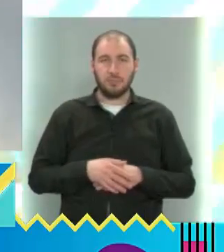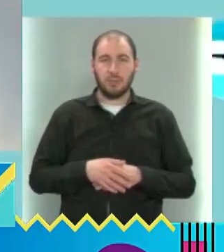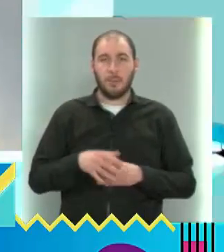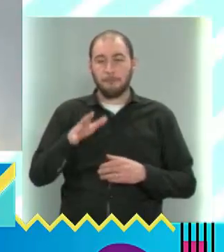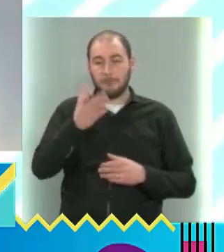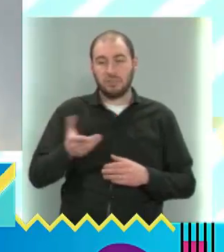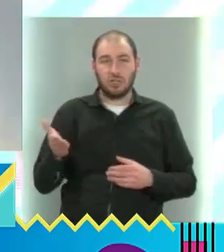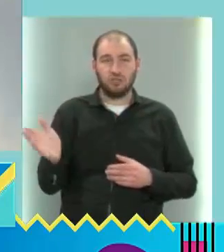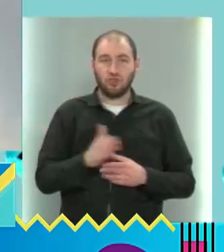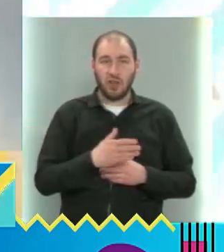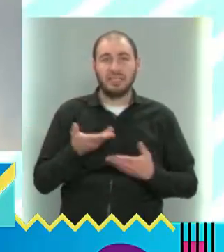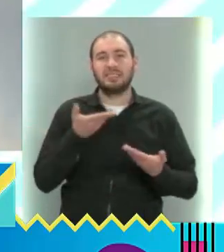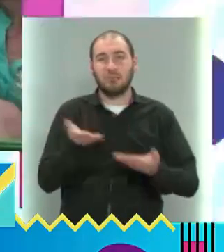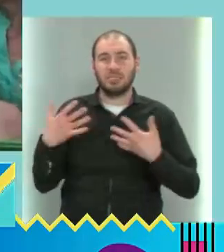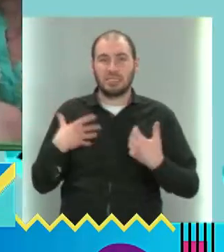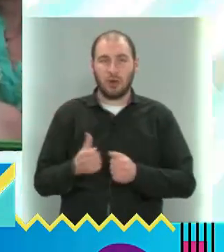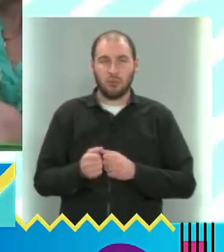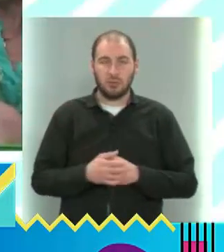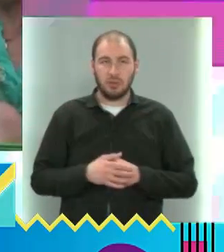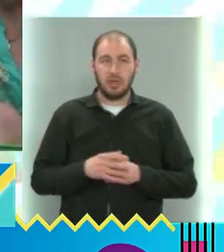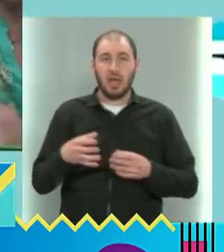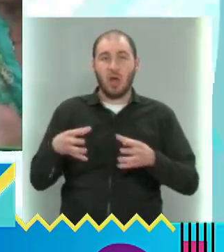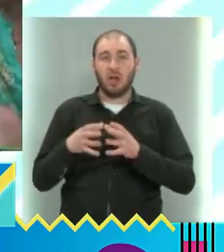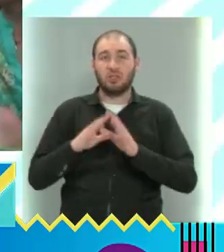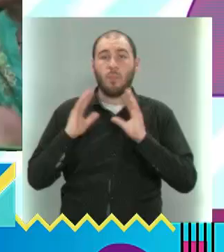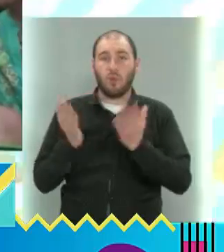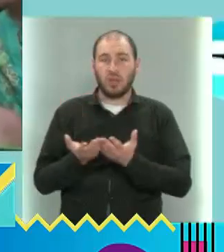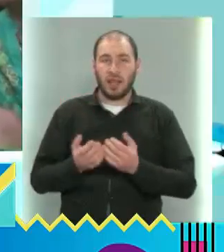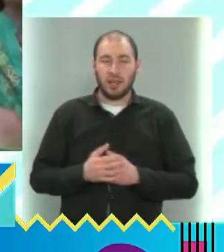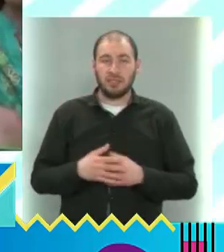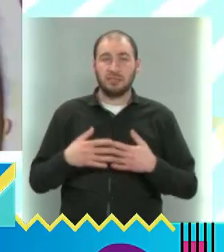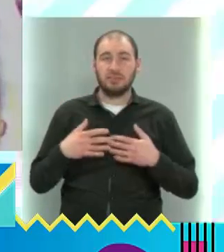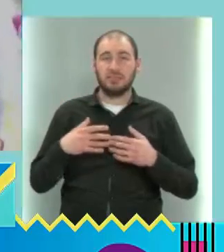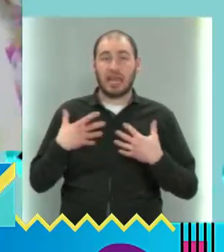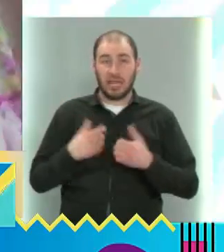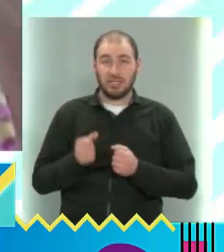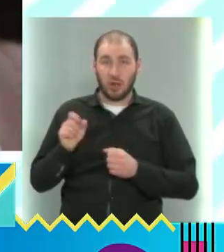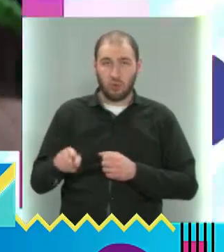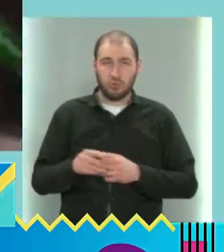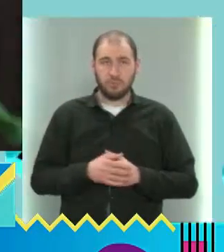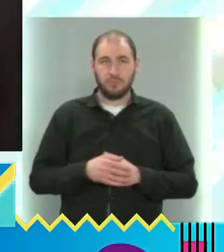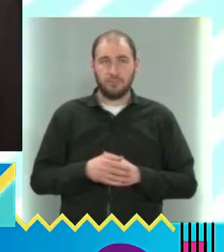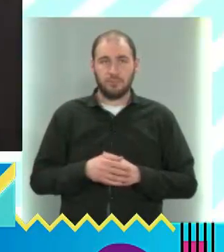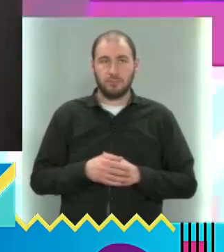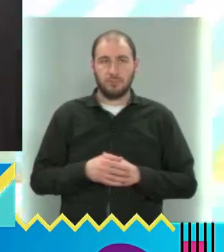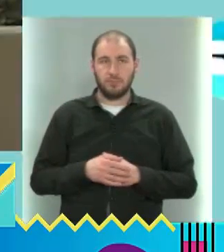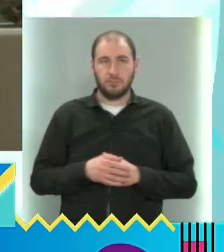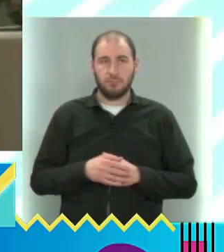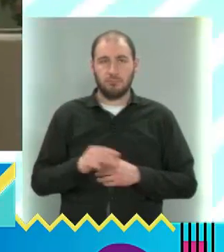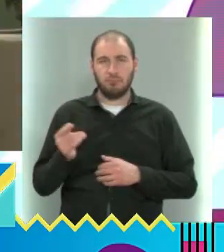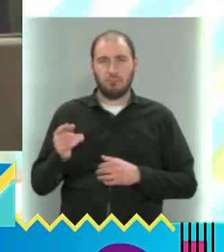la población a servicios de salud que la Organización Mundial de la Salud hace